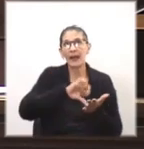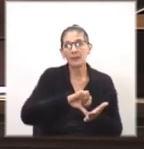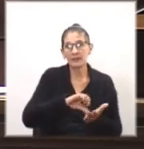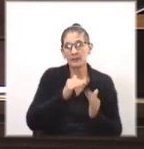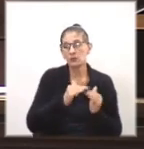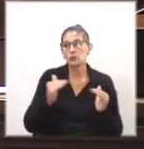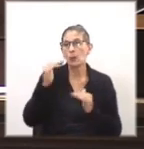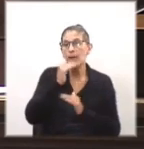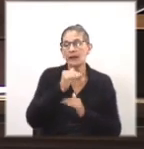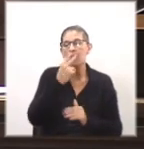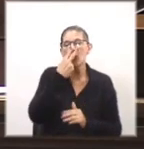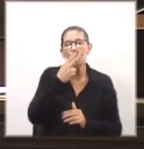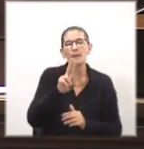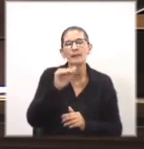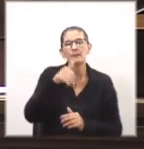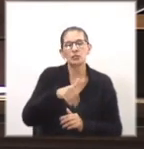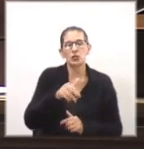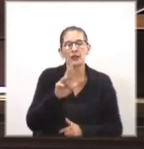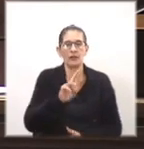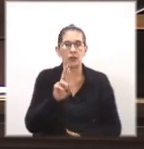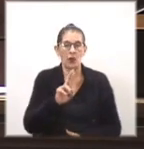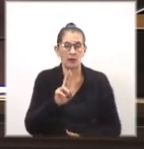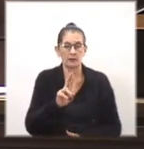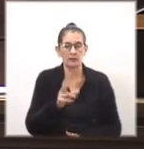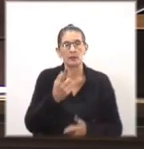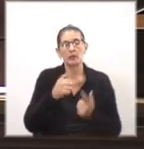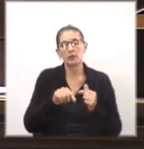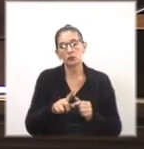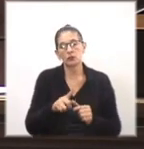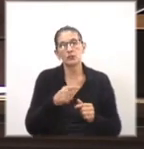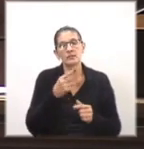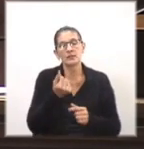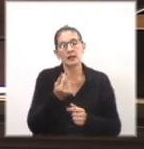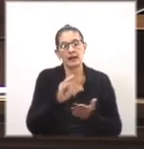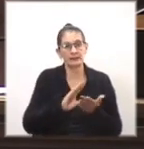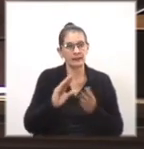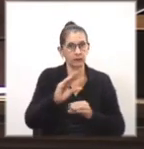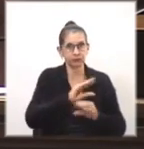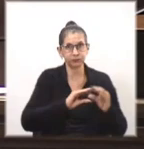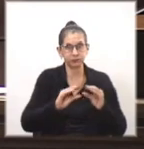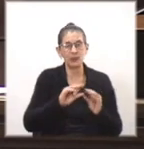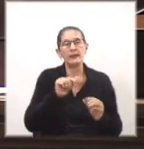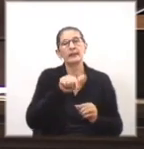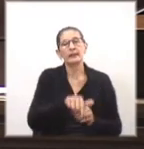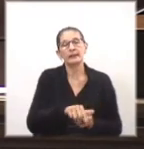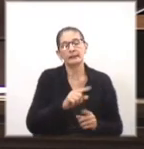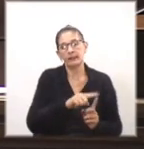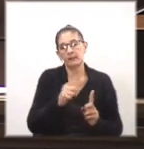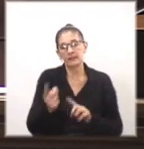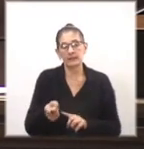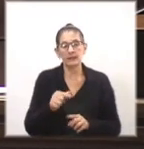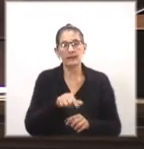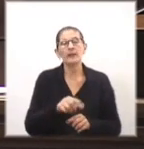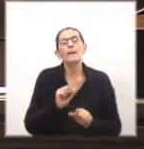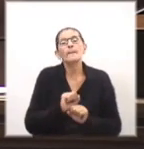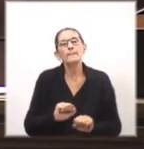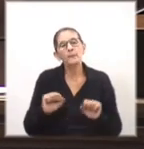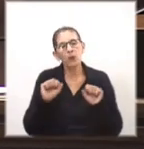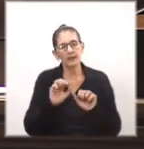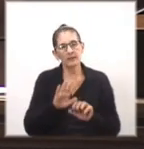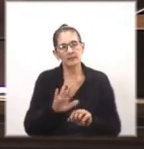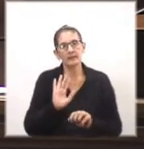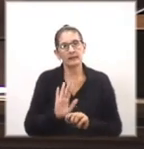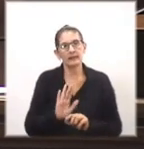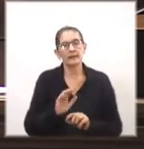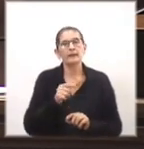los 2.000 millones de dólares. Los grandes costos de transición que se generan tras este pasaje, que podrían haberse